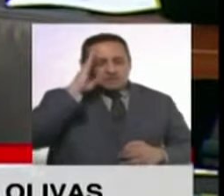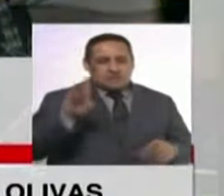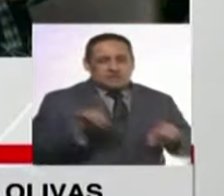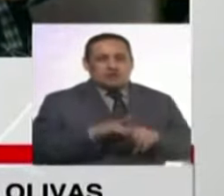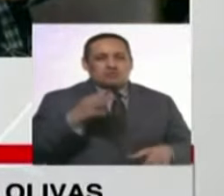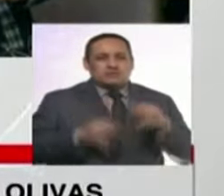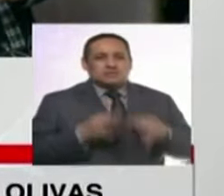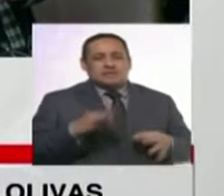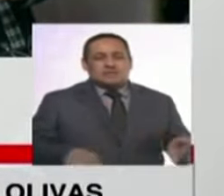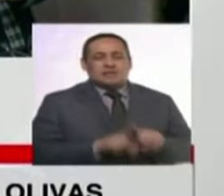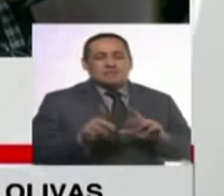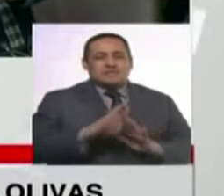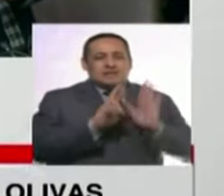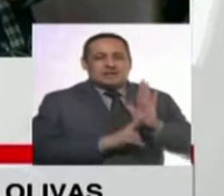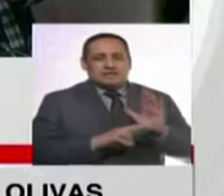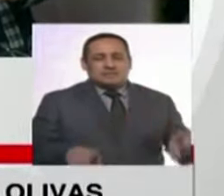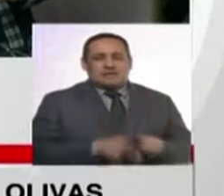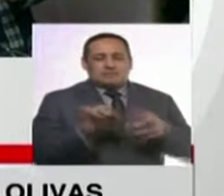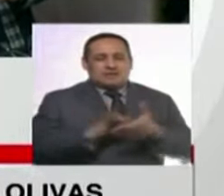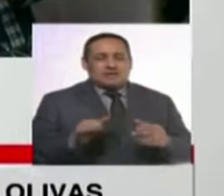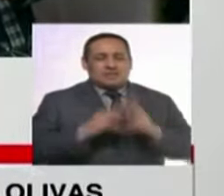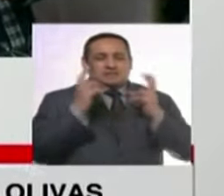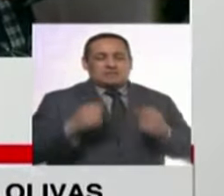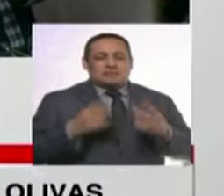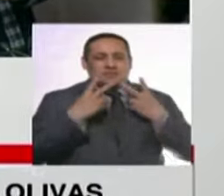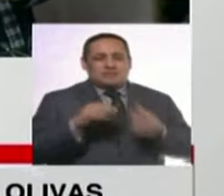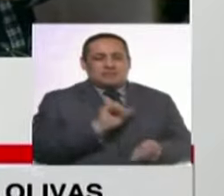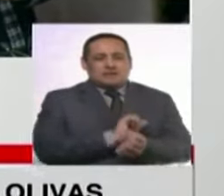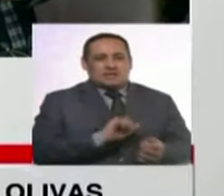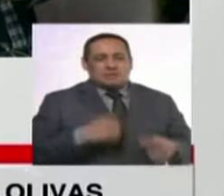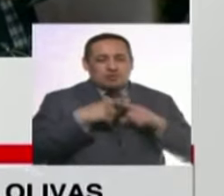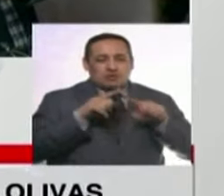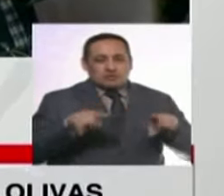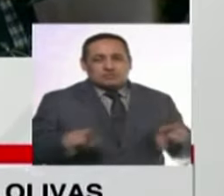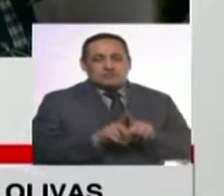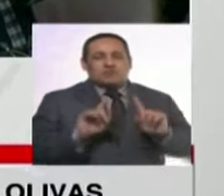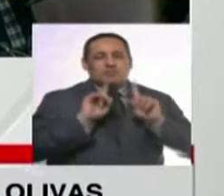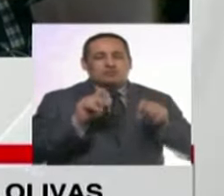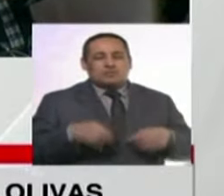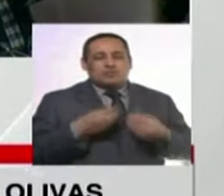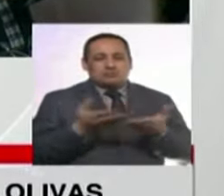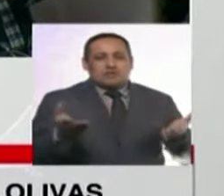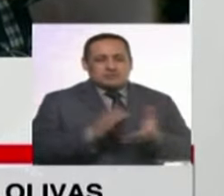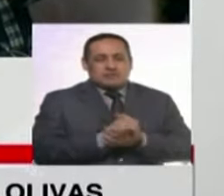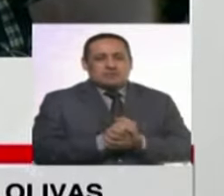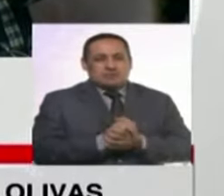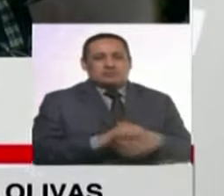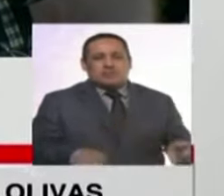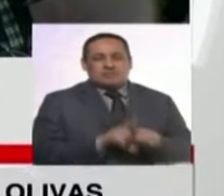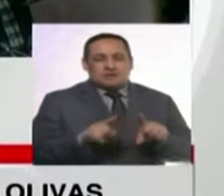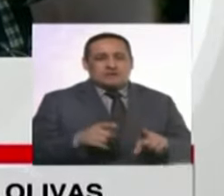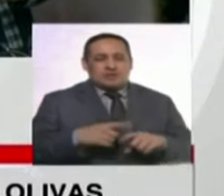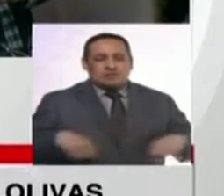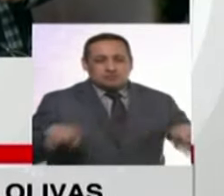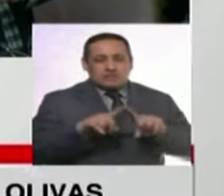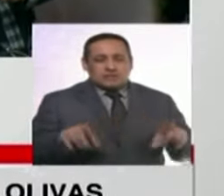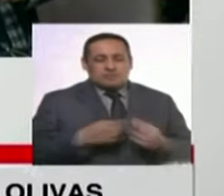ni judiciales ni registra antecedentes penales por eso lo cuestionamos queridos colegas colegas